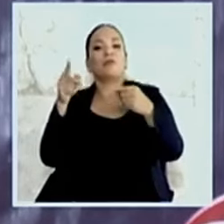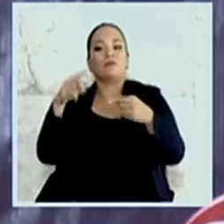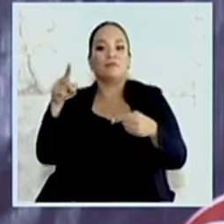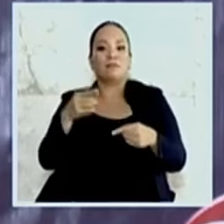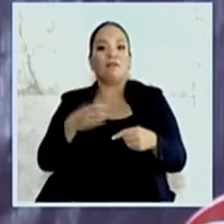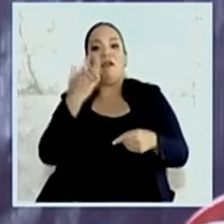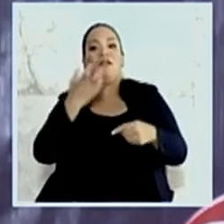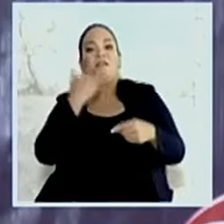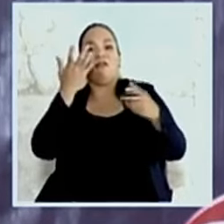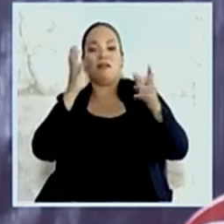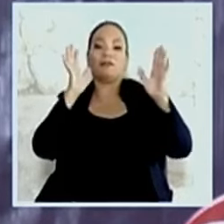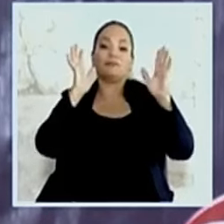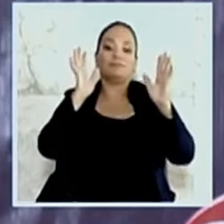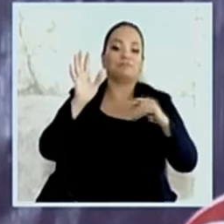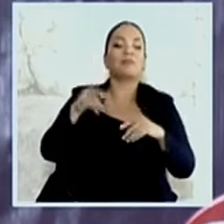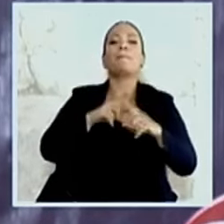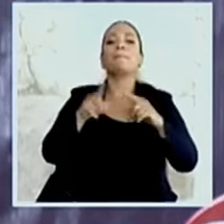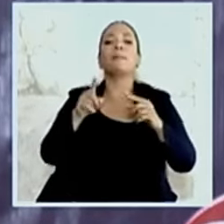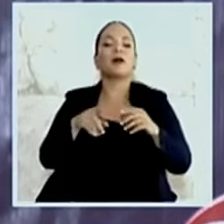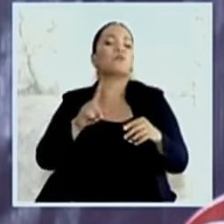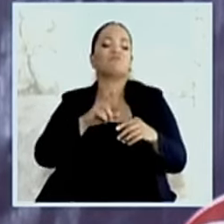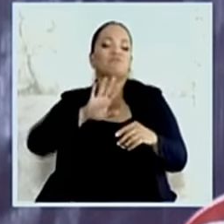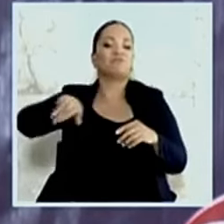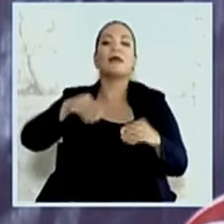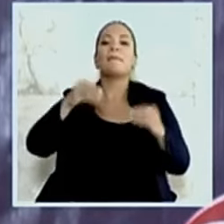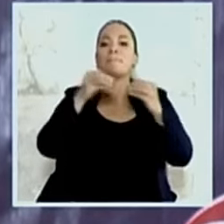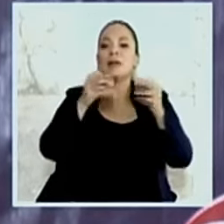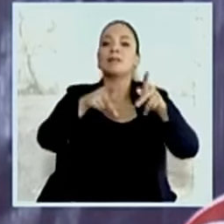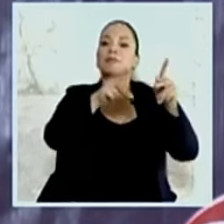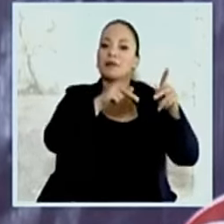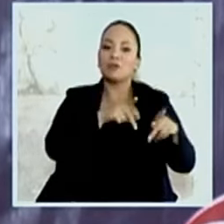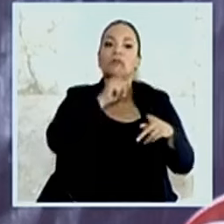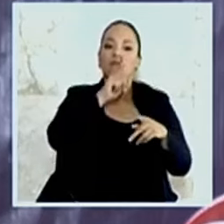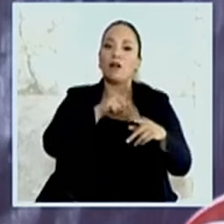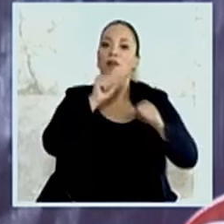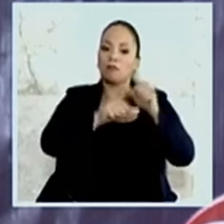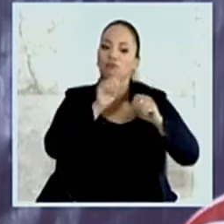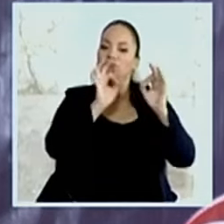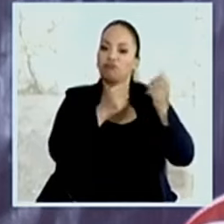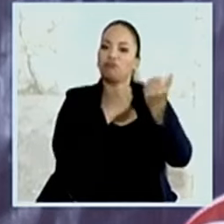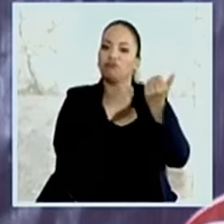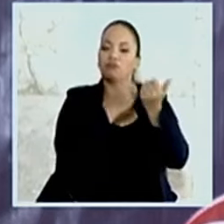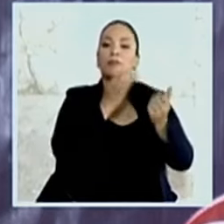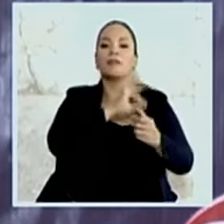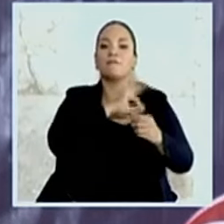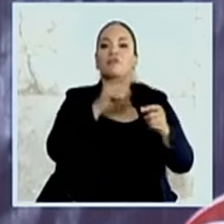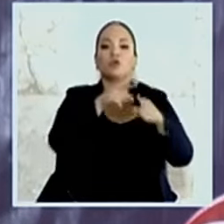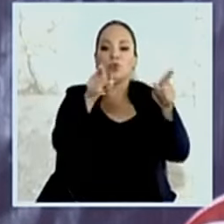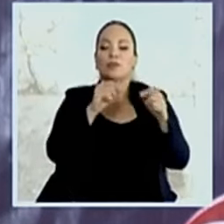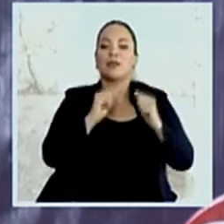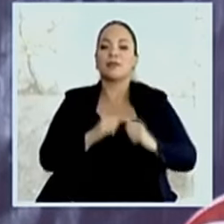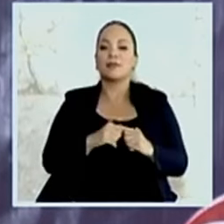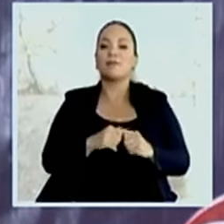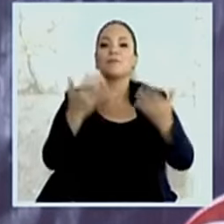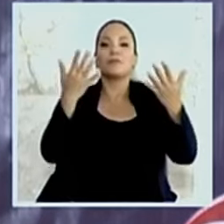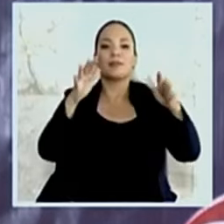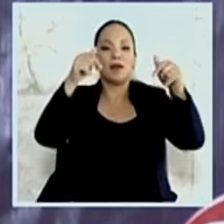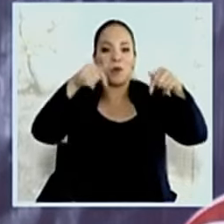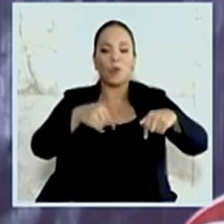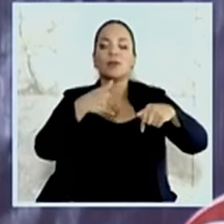sentido, tomamos la responsabilidad contra viento y marea, a pesar de que esos pocos, ¿verdad?, cantan muy duro, pero